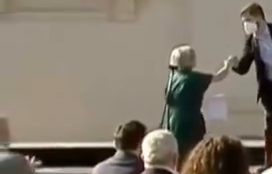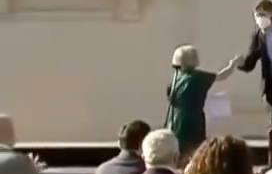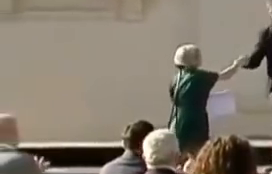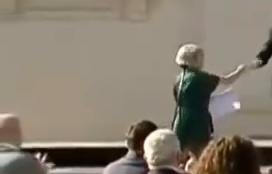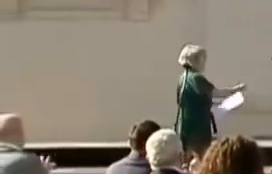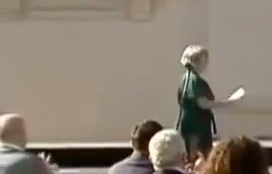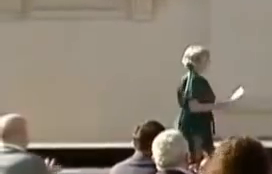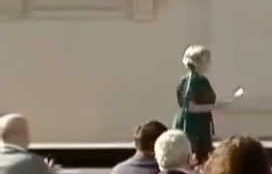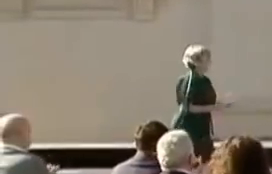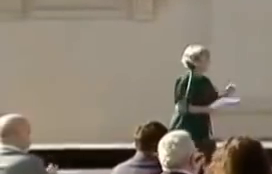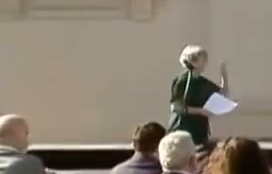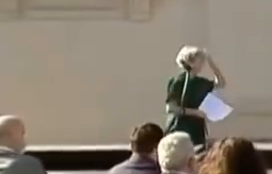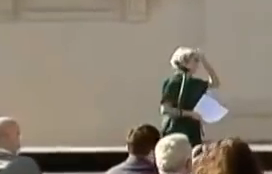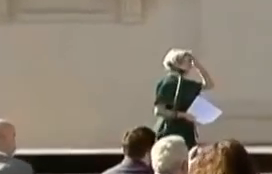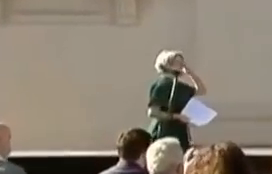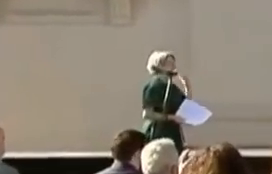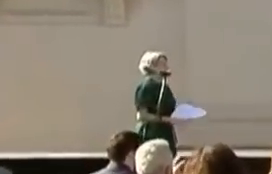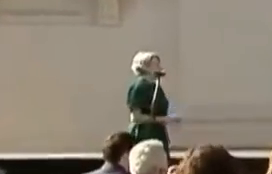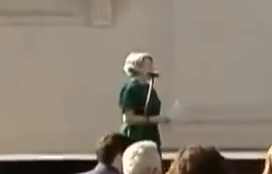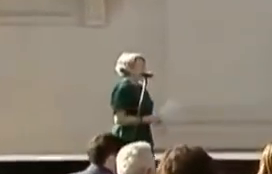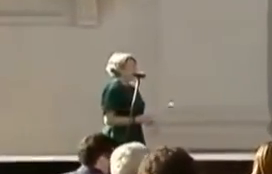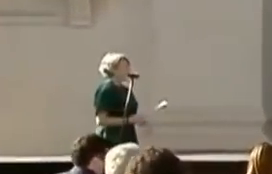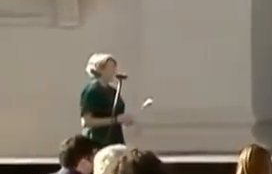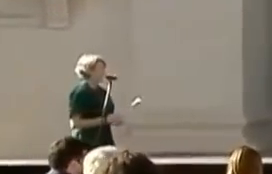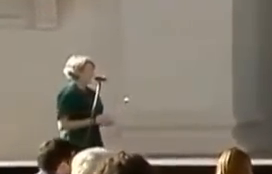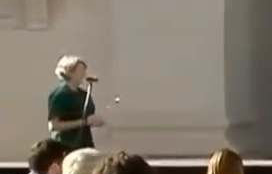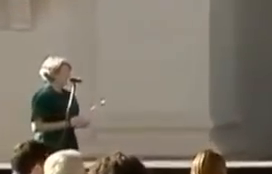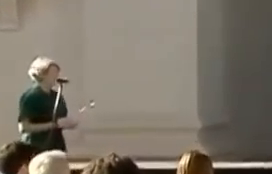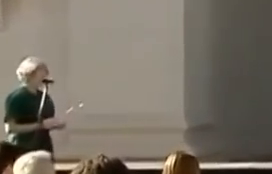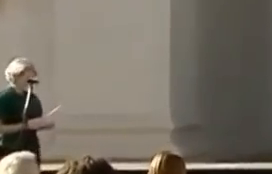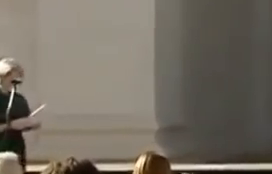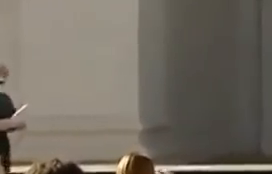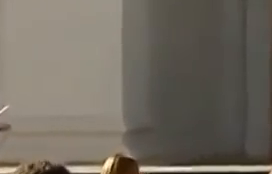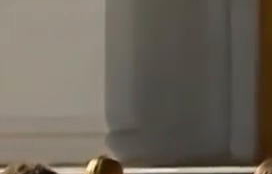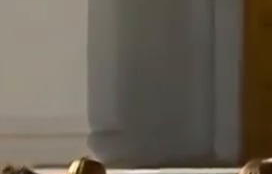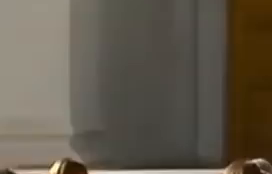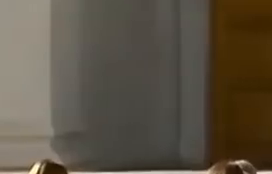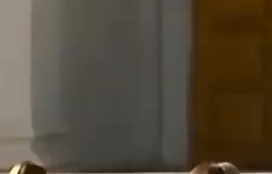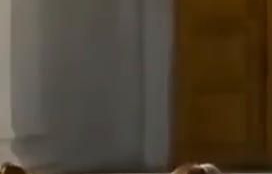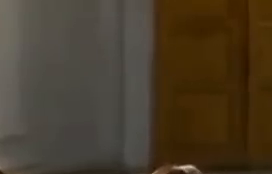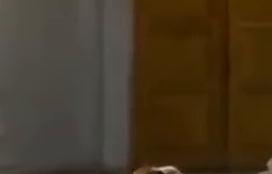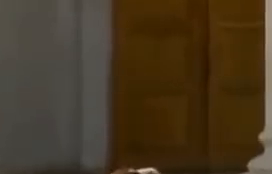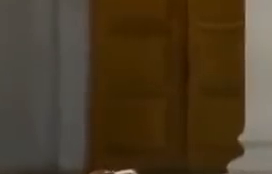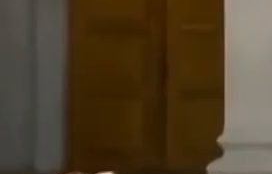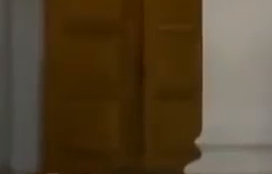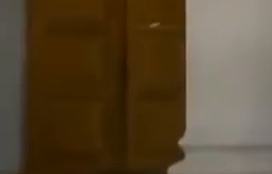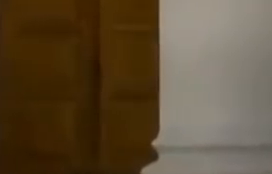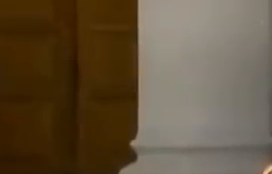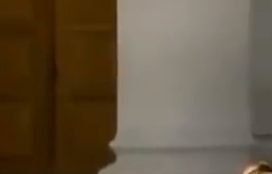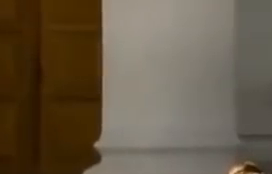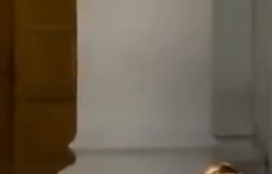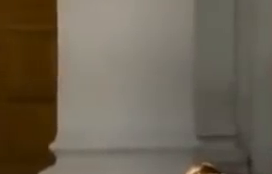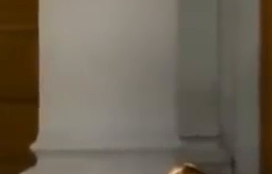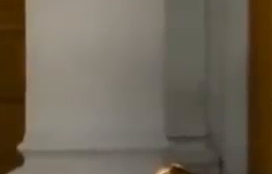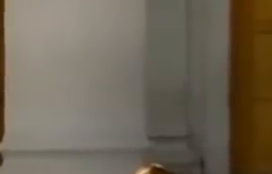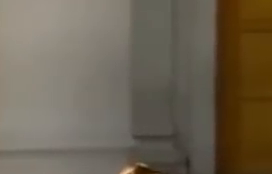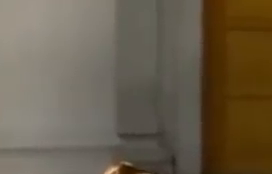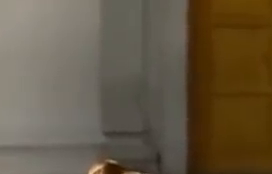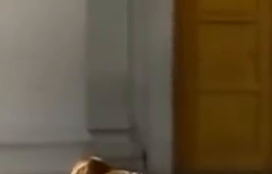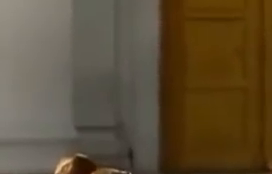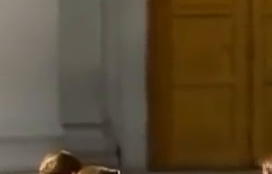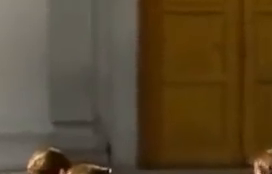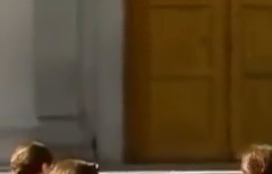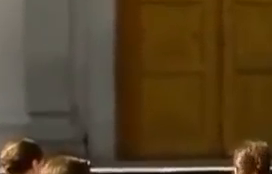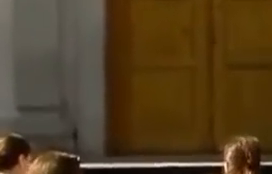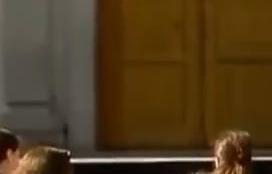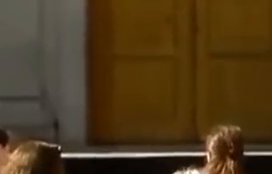su vez podrían afectar la inversión negativamente. La reactivación deberá considerar también la recuperación de empleo